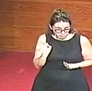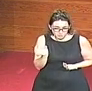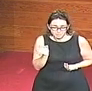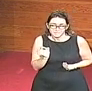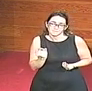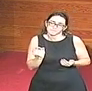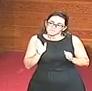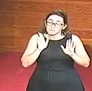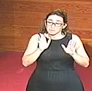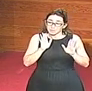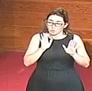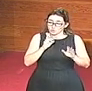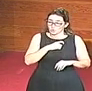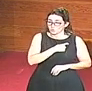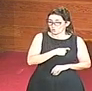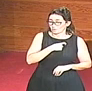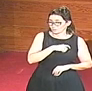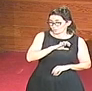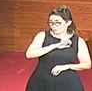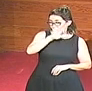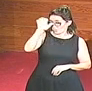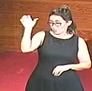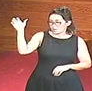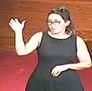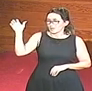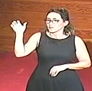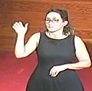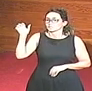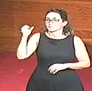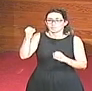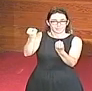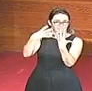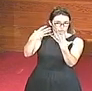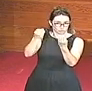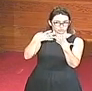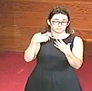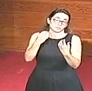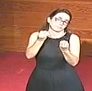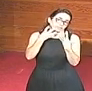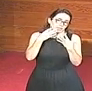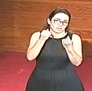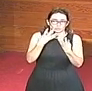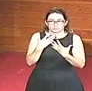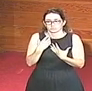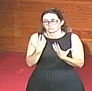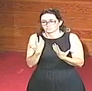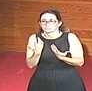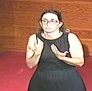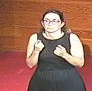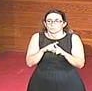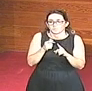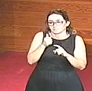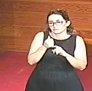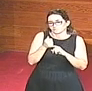Pero según datos de la Comisión Europea, y al final las instituciones pues dan datos que son bastante más conservadores que los que maneja la gente